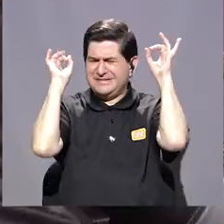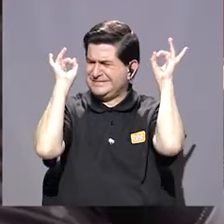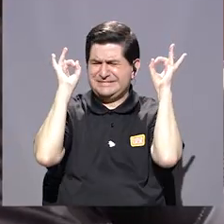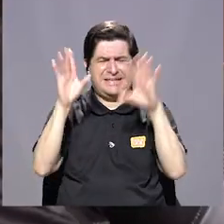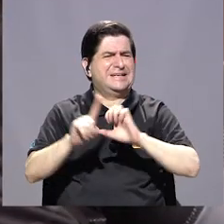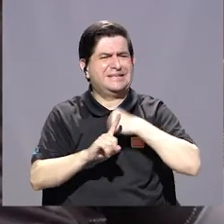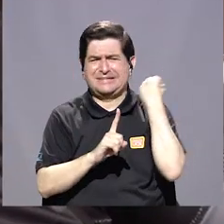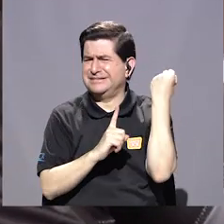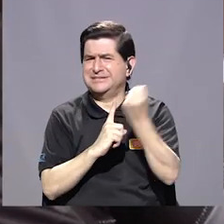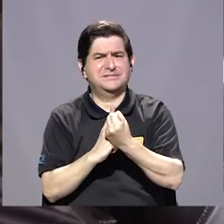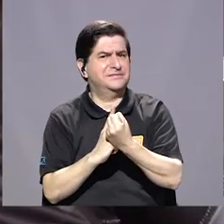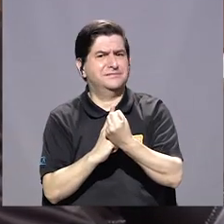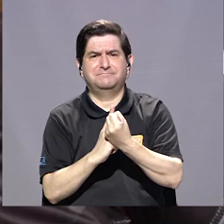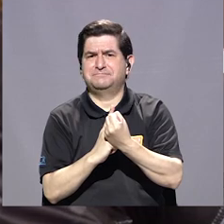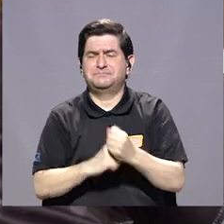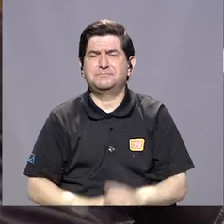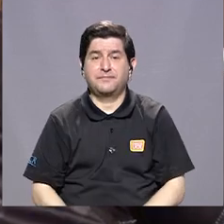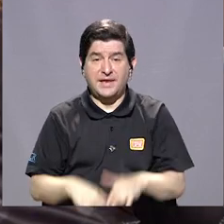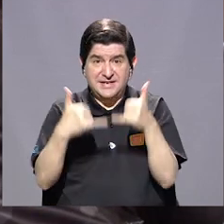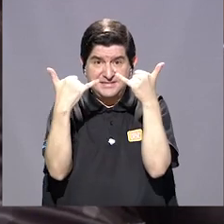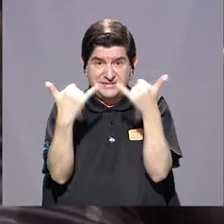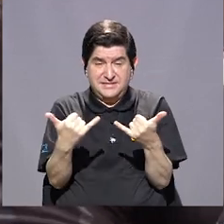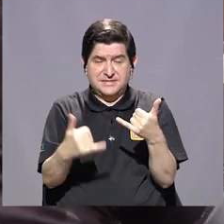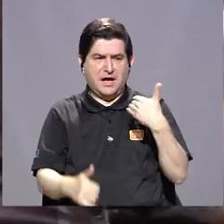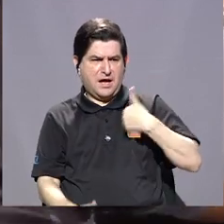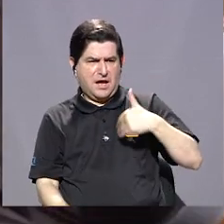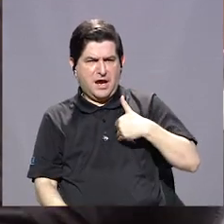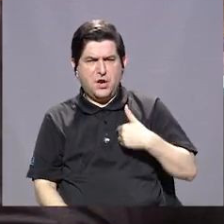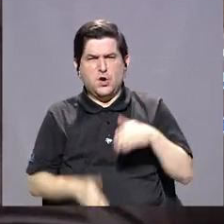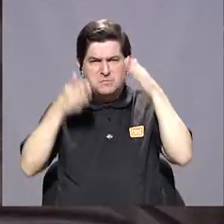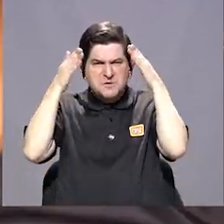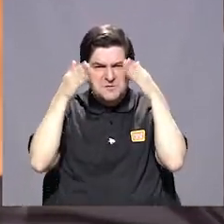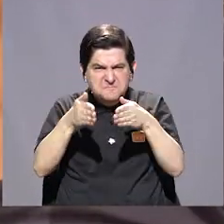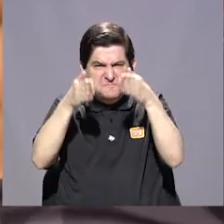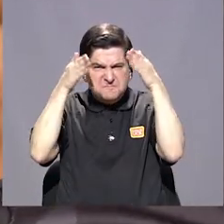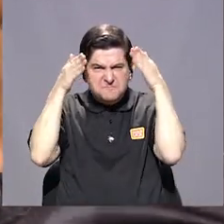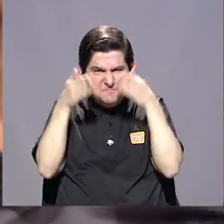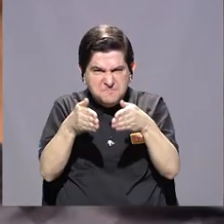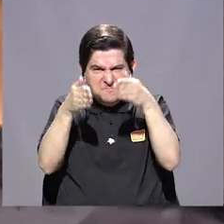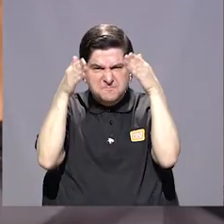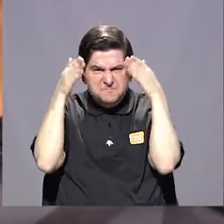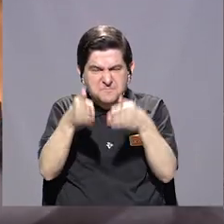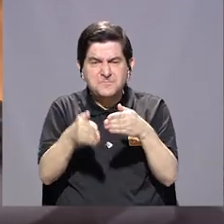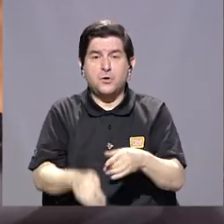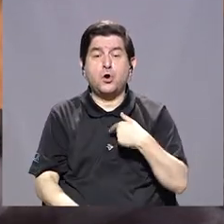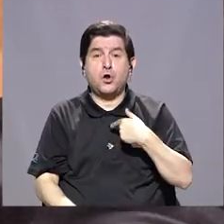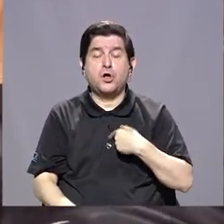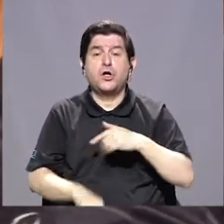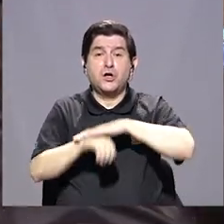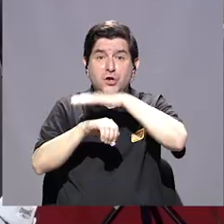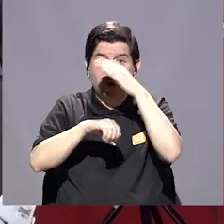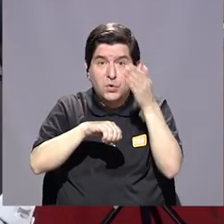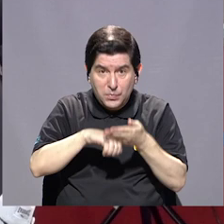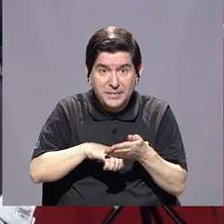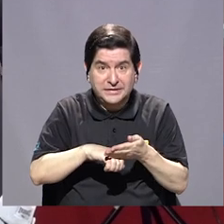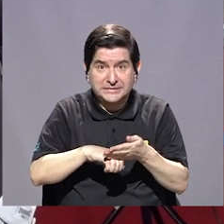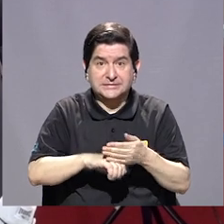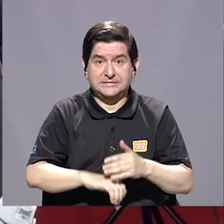Entonces, cuando ya este hombre está obsesionado y cuando ya yo quedé